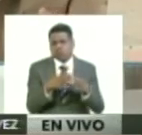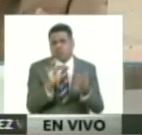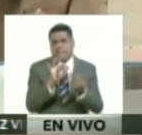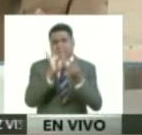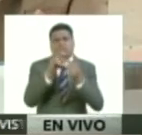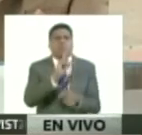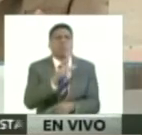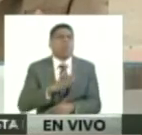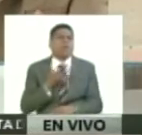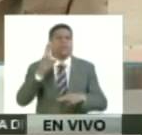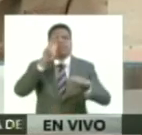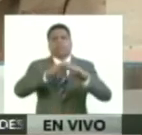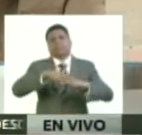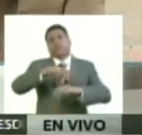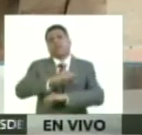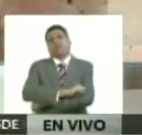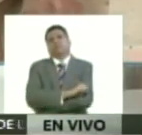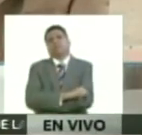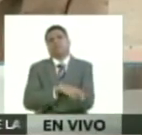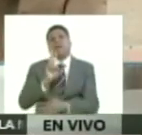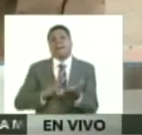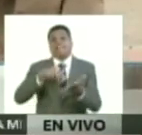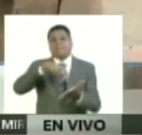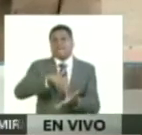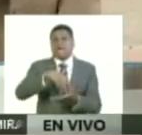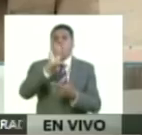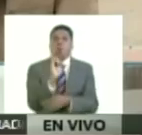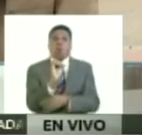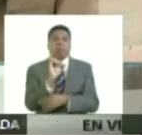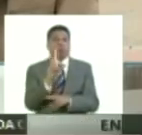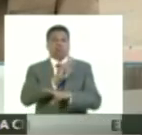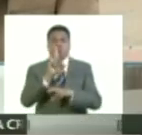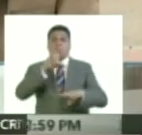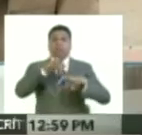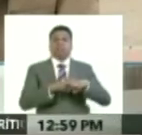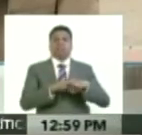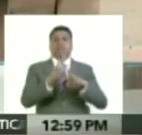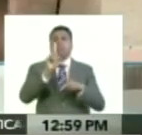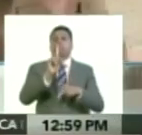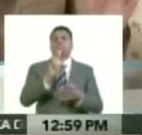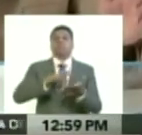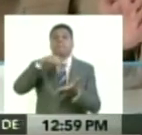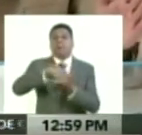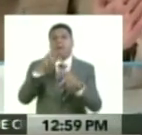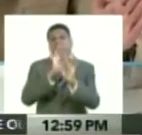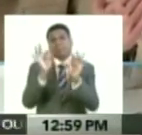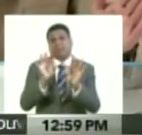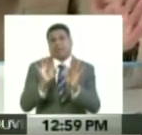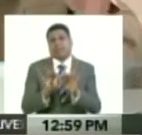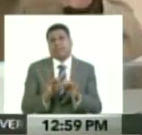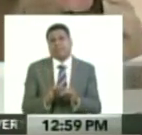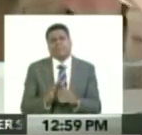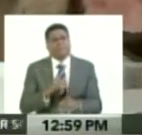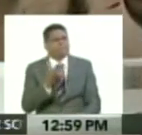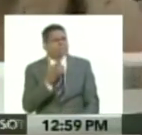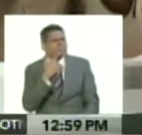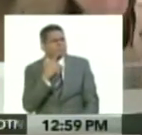sentados y que están parados al mismo tiempo o que ni se sientan ni se paran. Estarían entonces en una posición